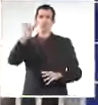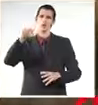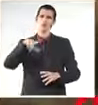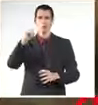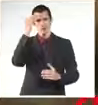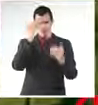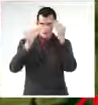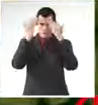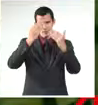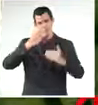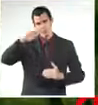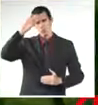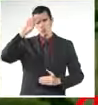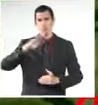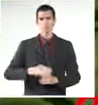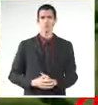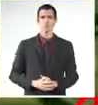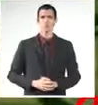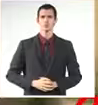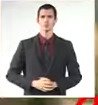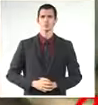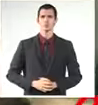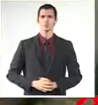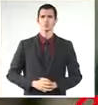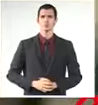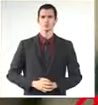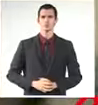de la gesta del Moncada. Desde Santo